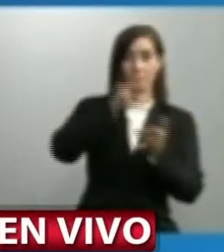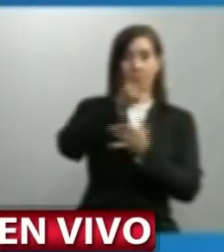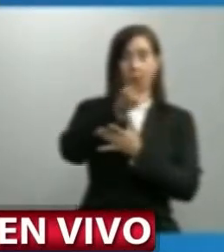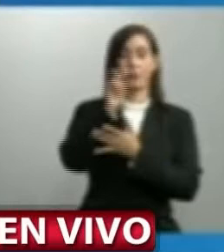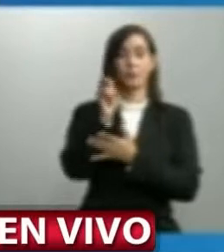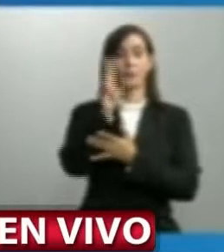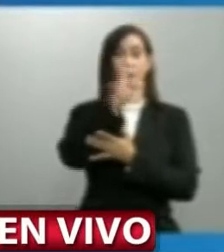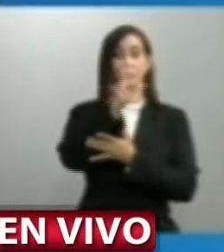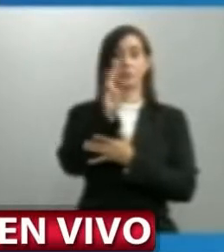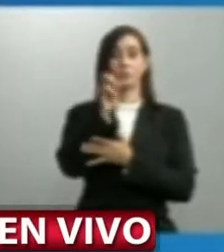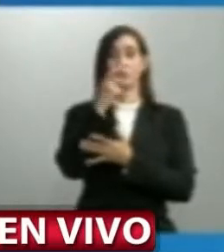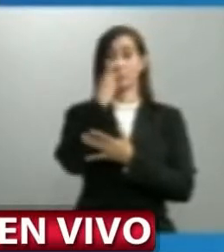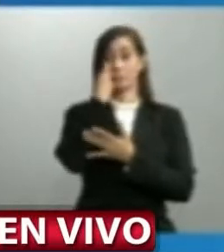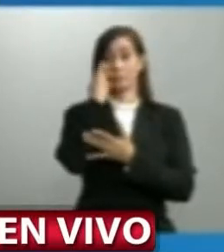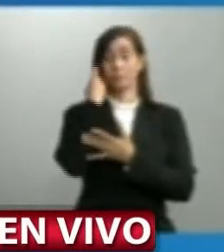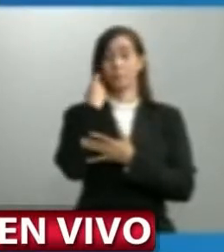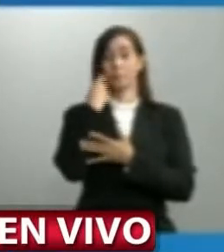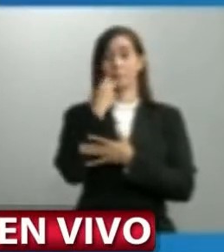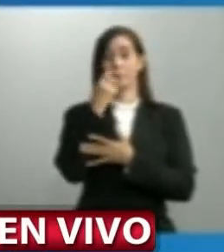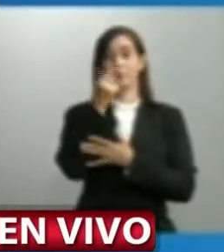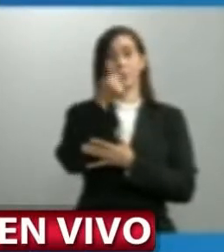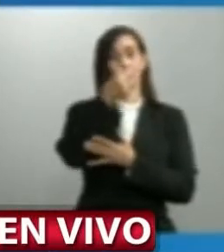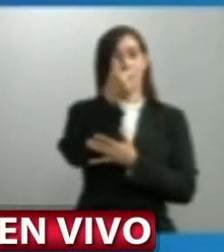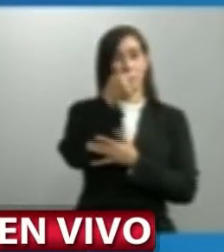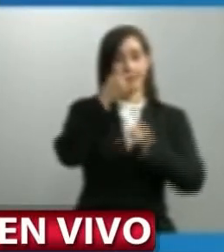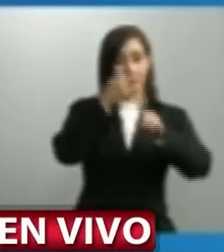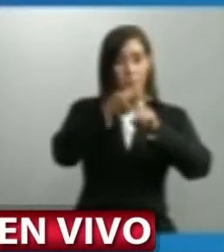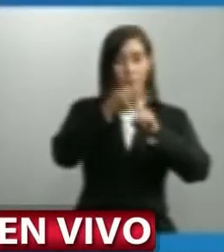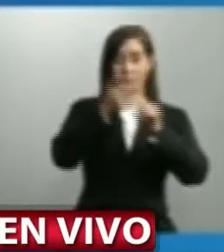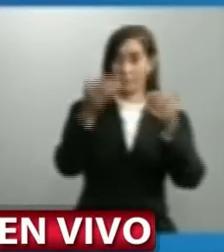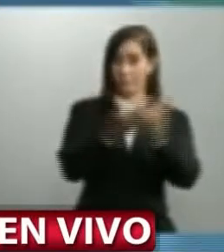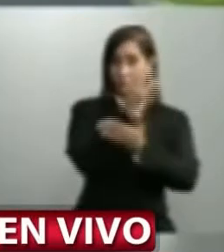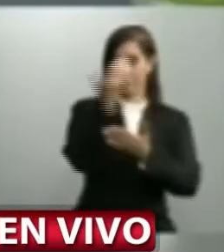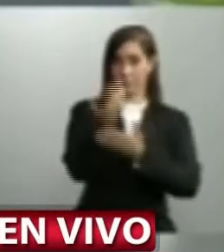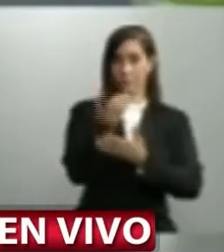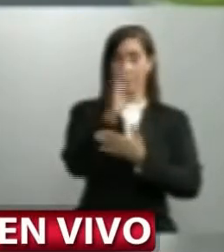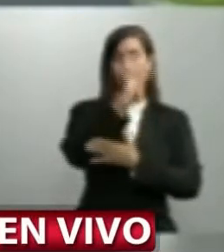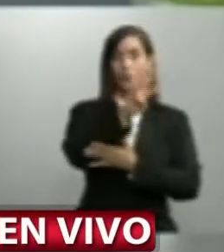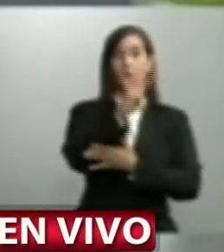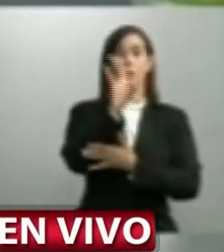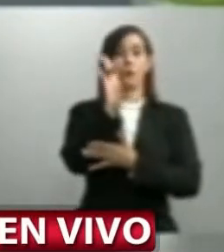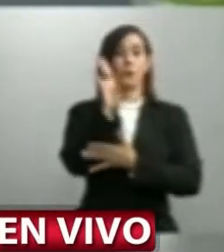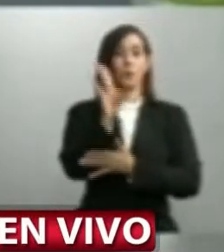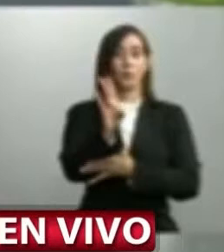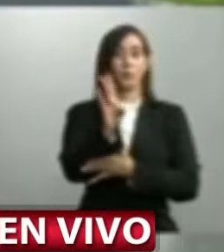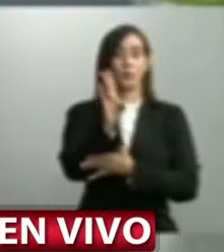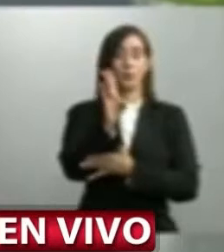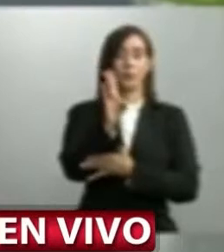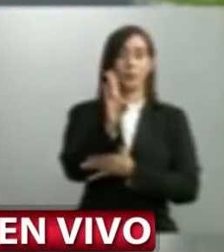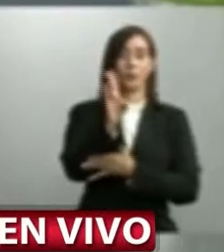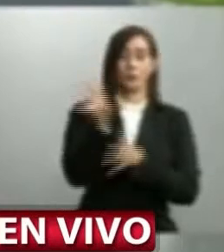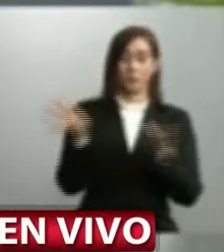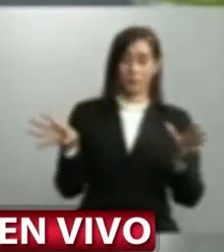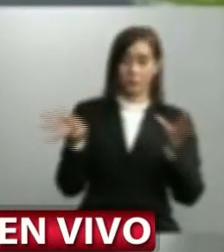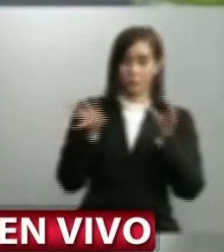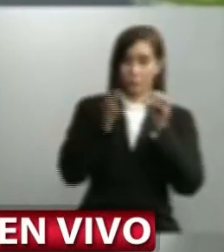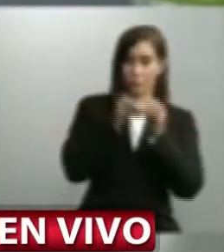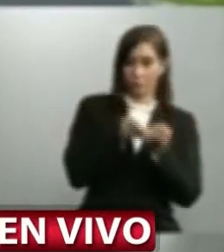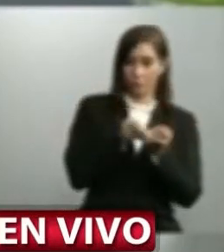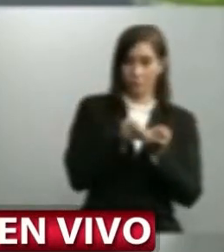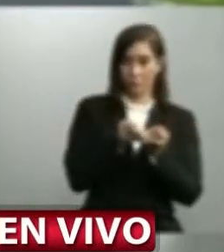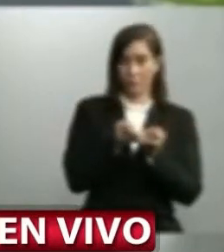1,230 pruebas realizadas, 10 casos nuevos, 47